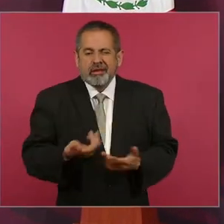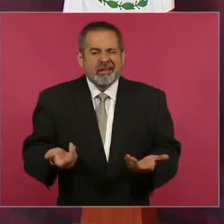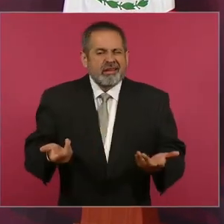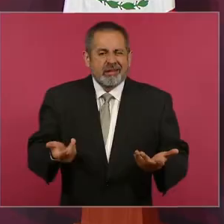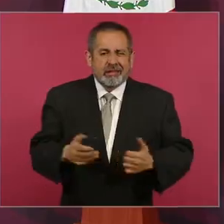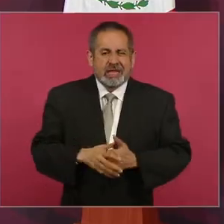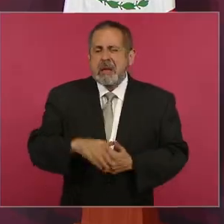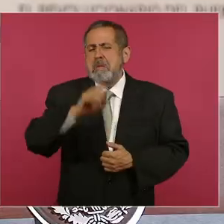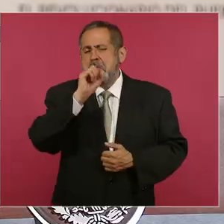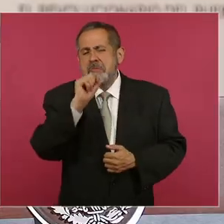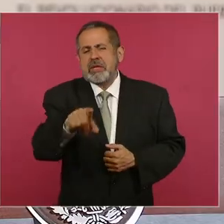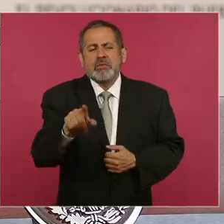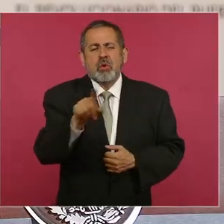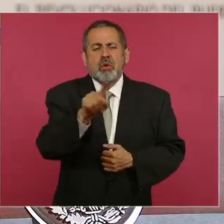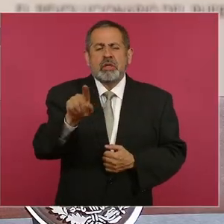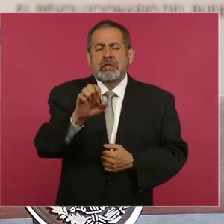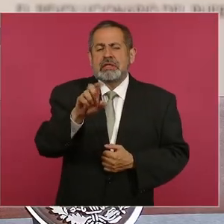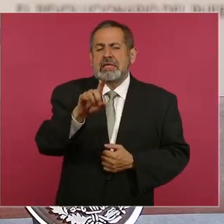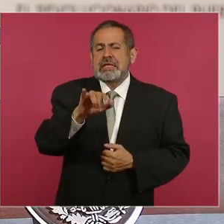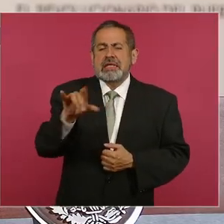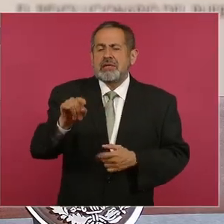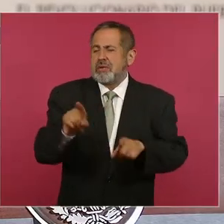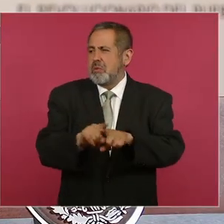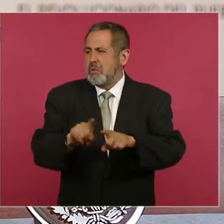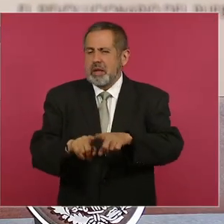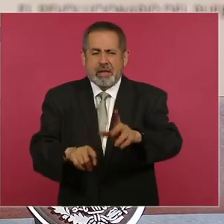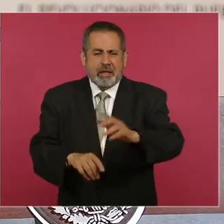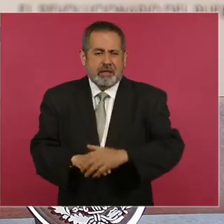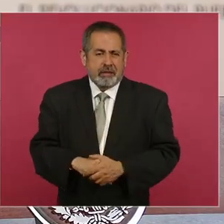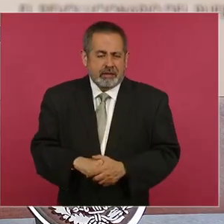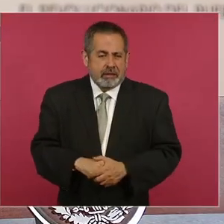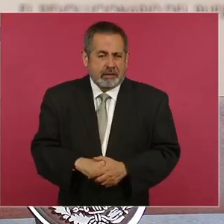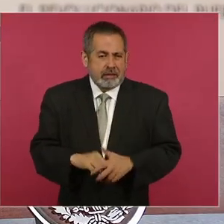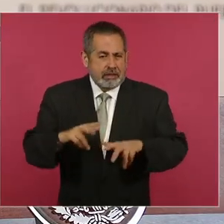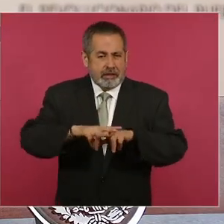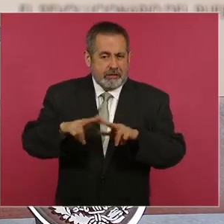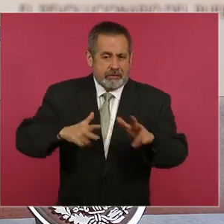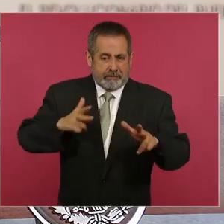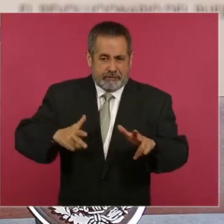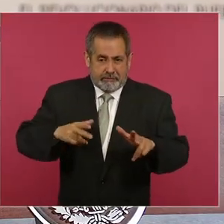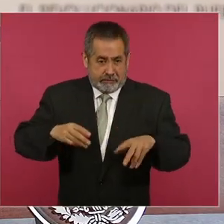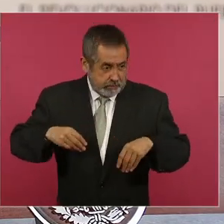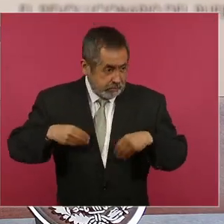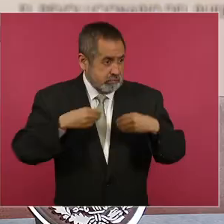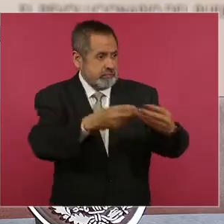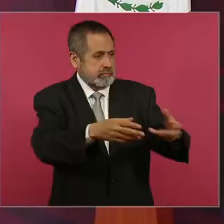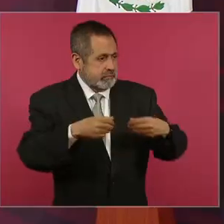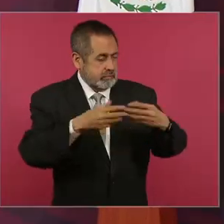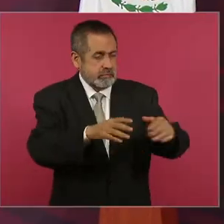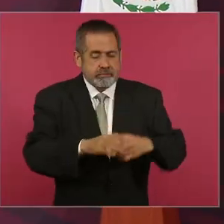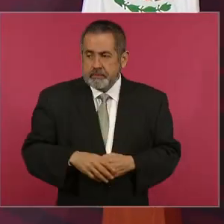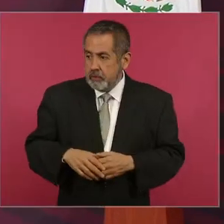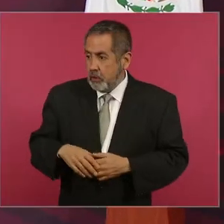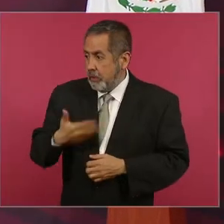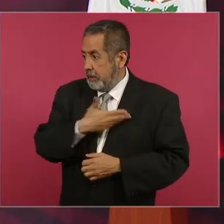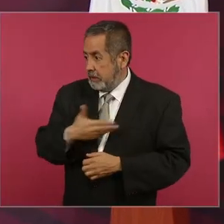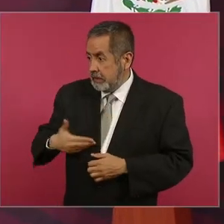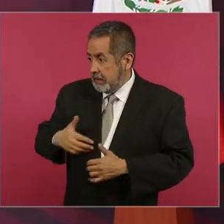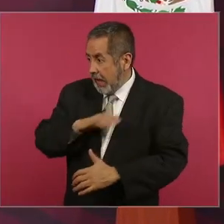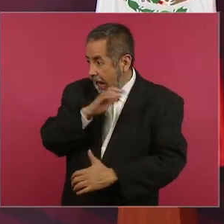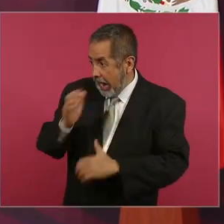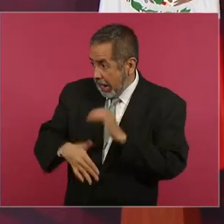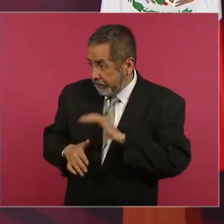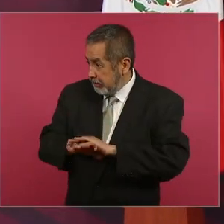Lo que hizo Zedillo, pues, que entrega los ferrocarriles a empresas extranjeras y se va a trabajar